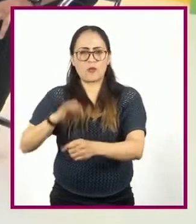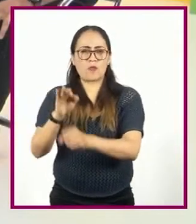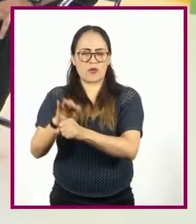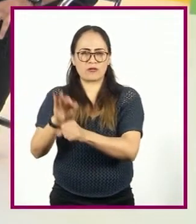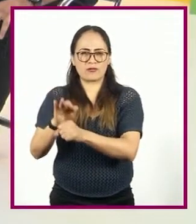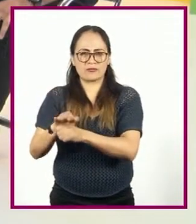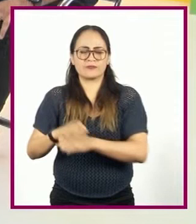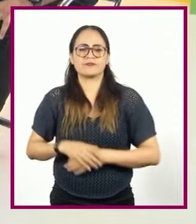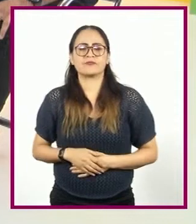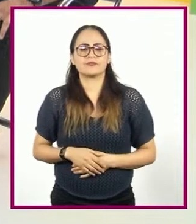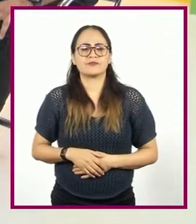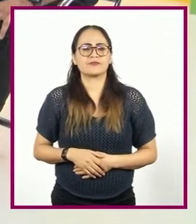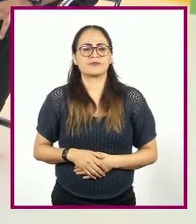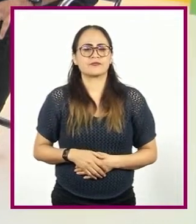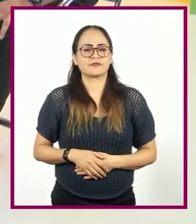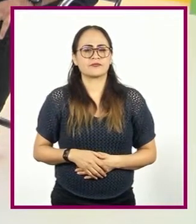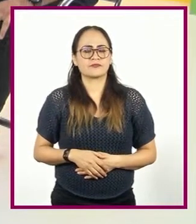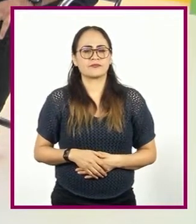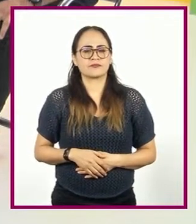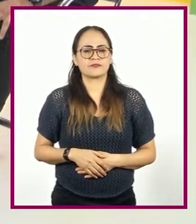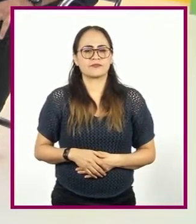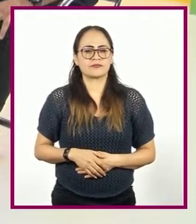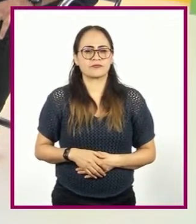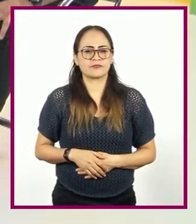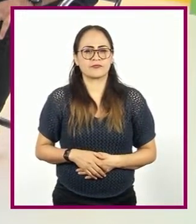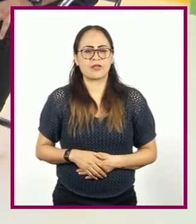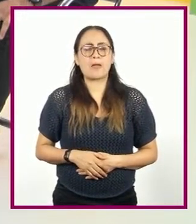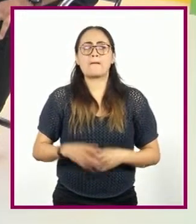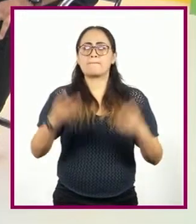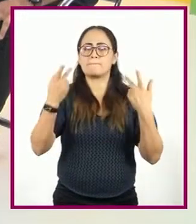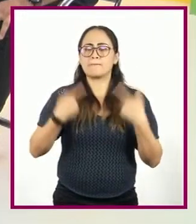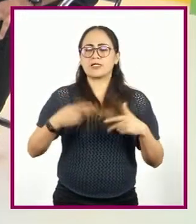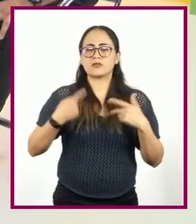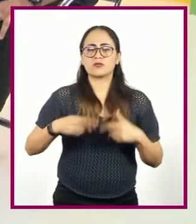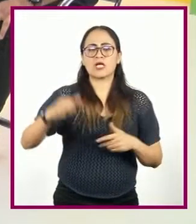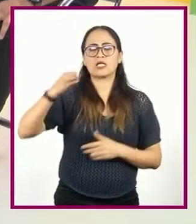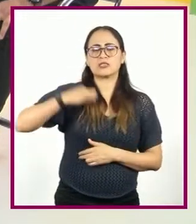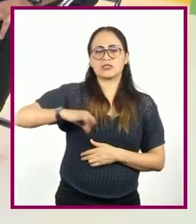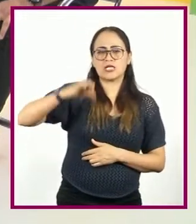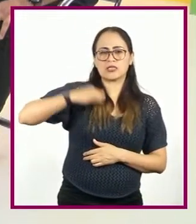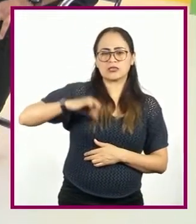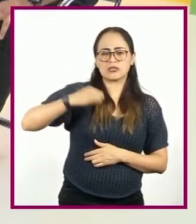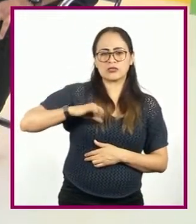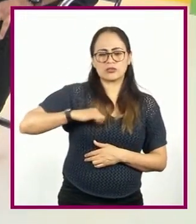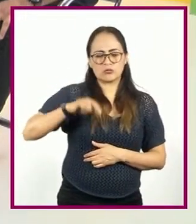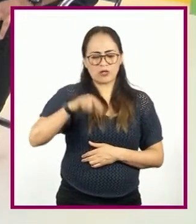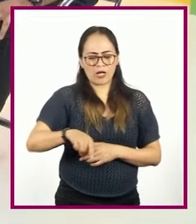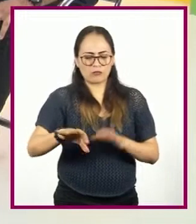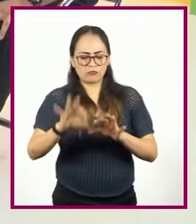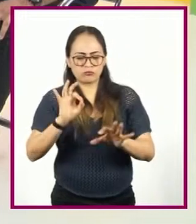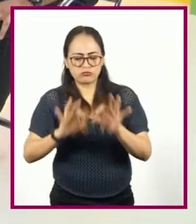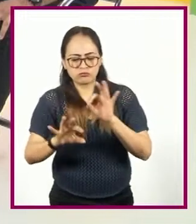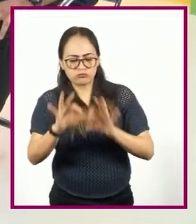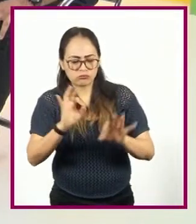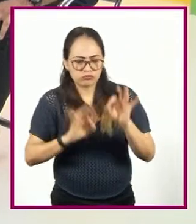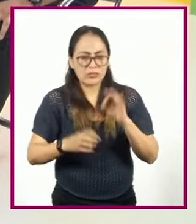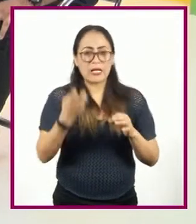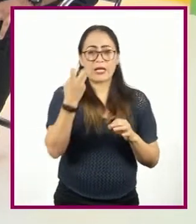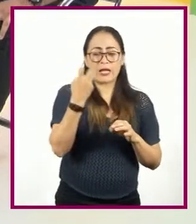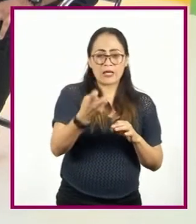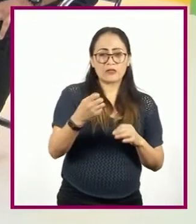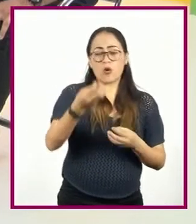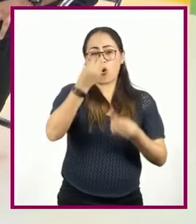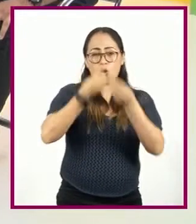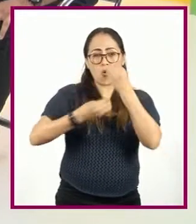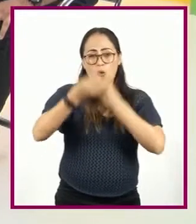¿Qué especies domesticaron los antiguos pobladores, mismas que se volverían la base de la